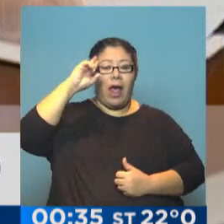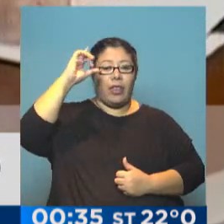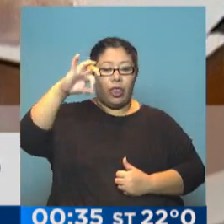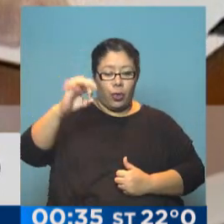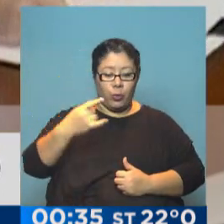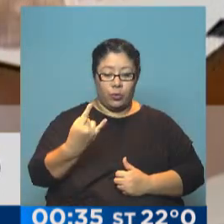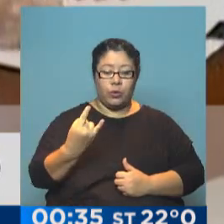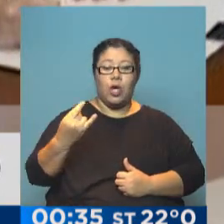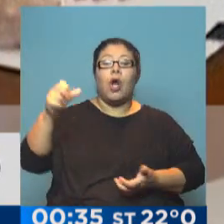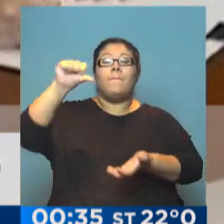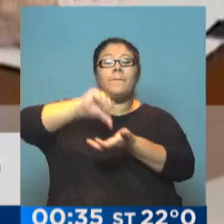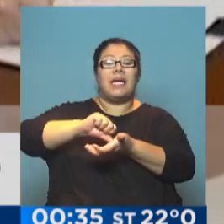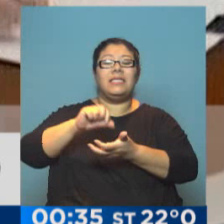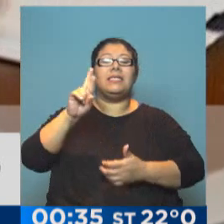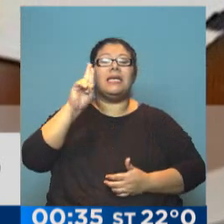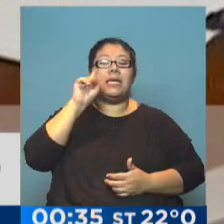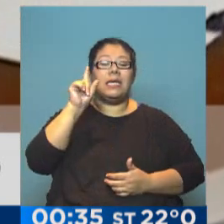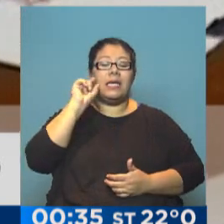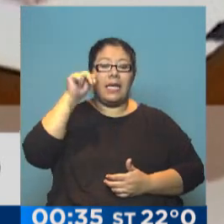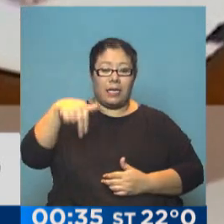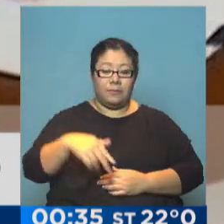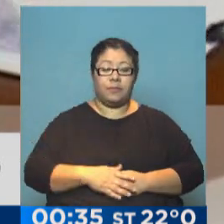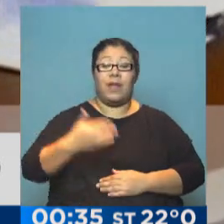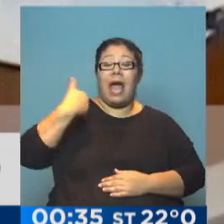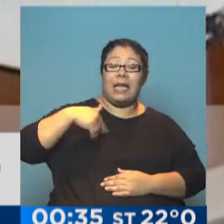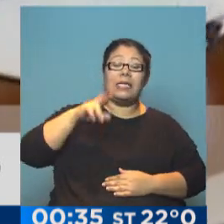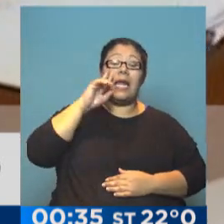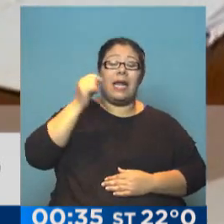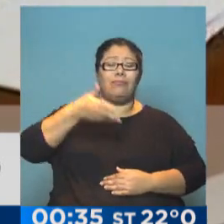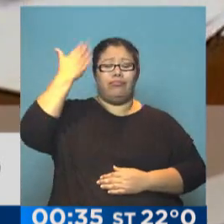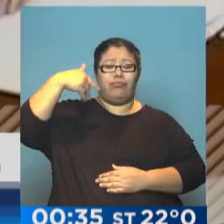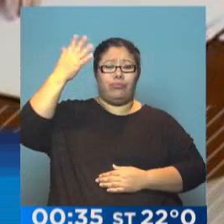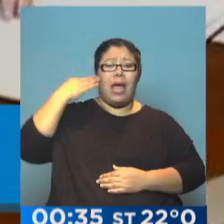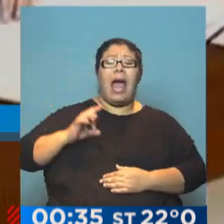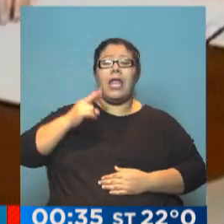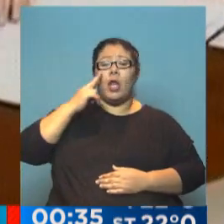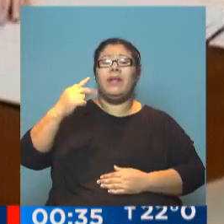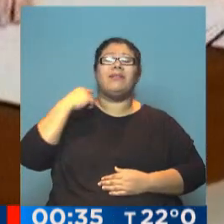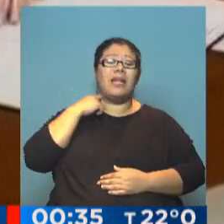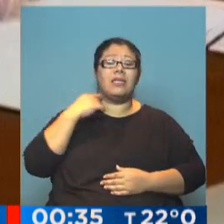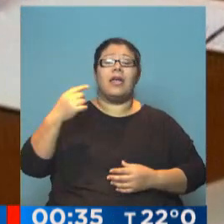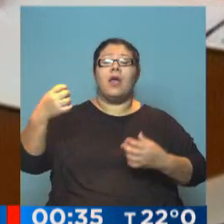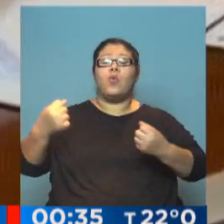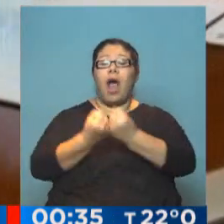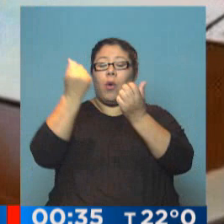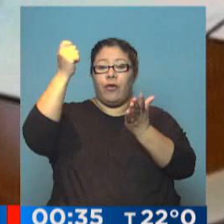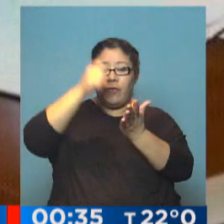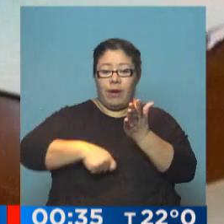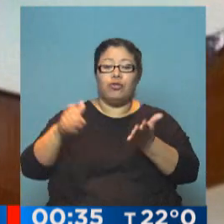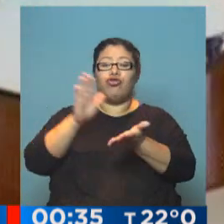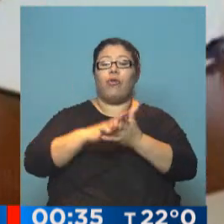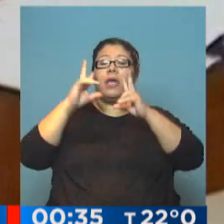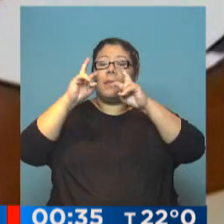por cerrada la causa. Argentina y la República Islámica de Irán habían firmado el memorando en el año 2013 con el objetivo de avanzar en la investigación